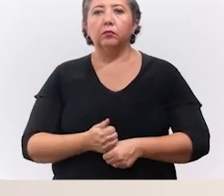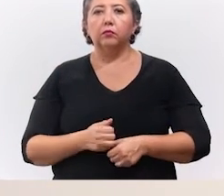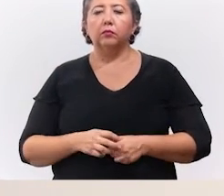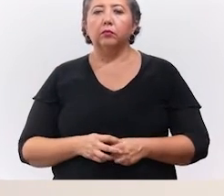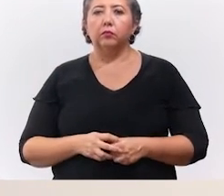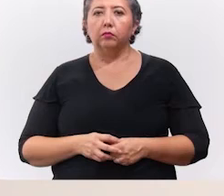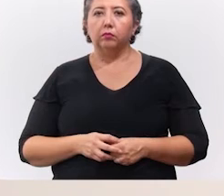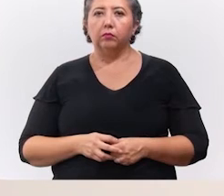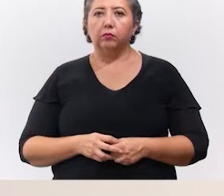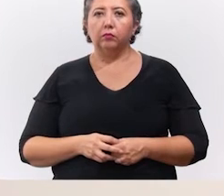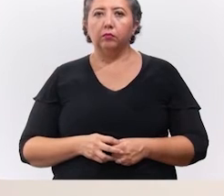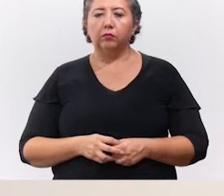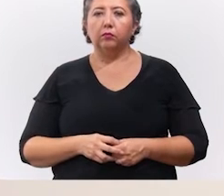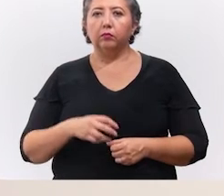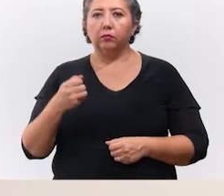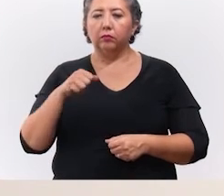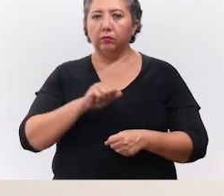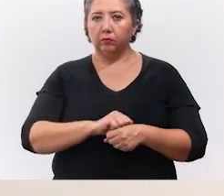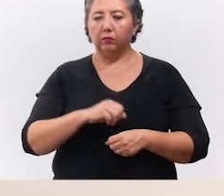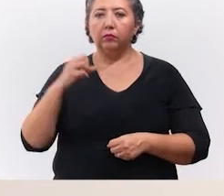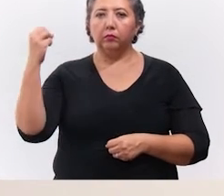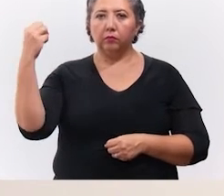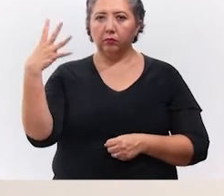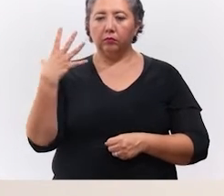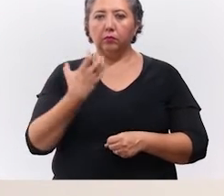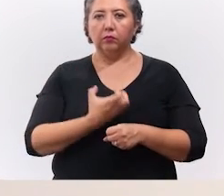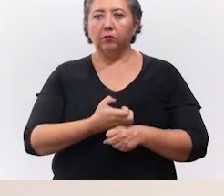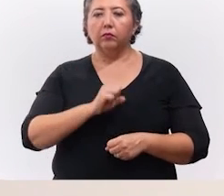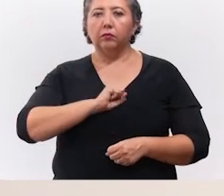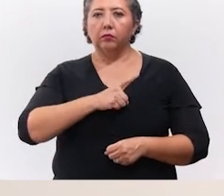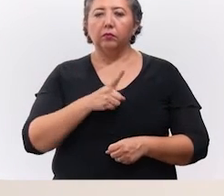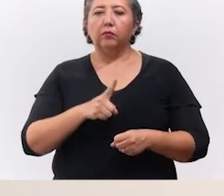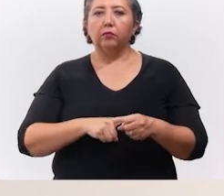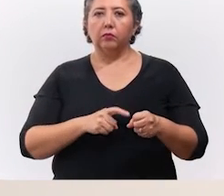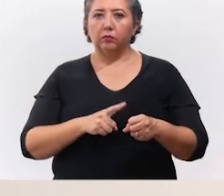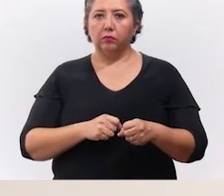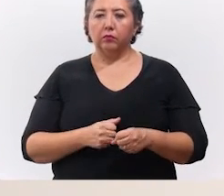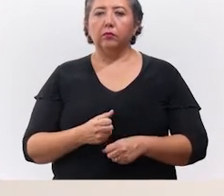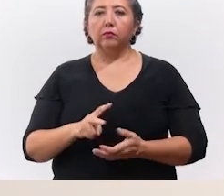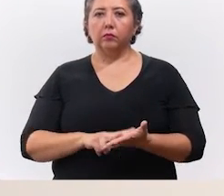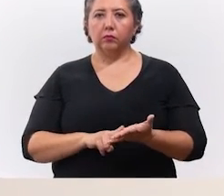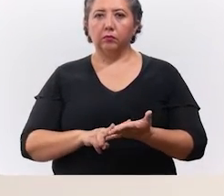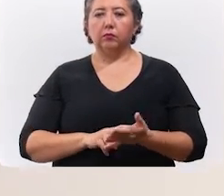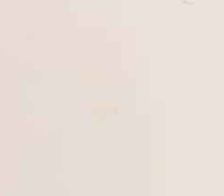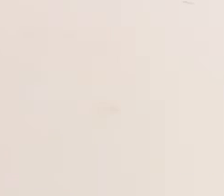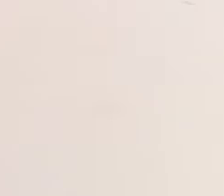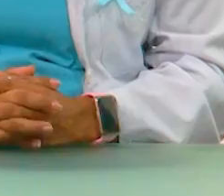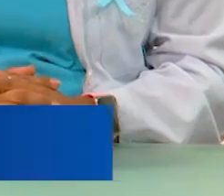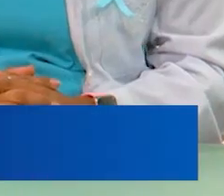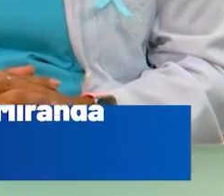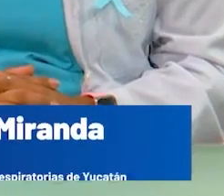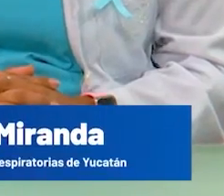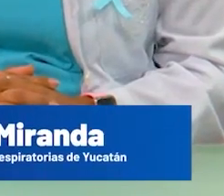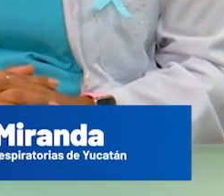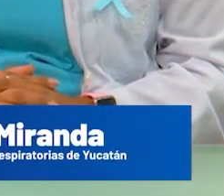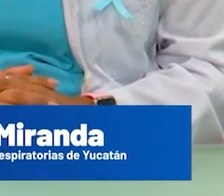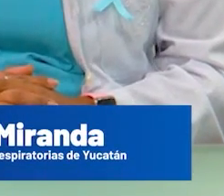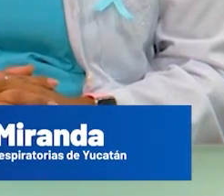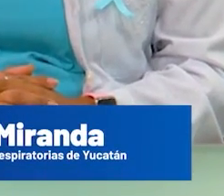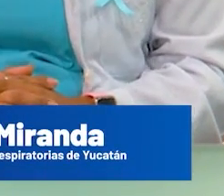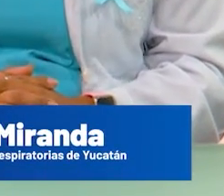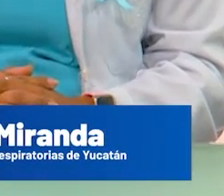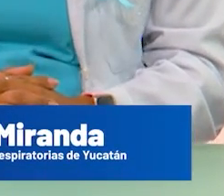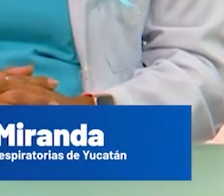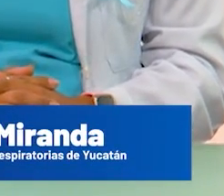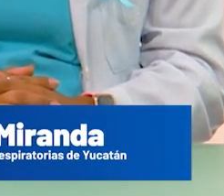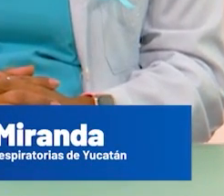años. Los indicadores semanales del semáforo estatal de salud marcan color verde. Ese es el informe del día de hoy. Gracias,